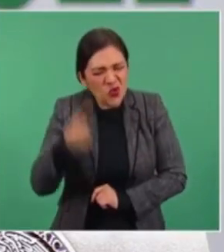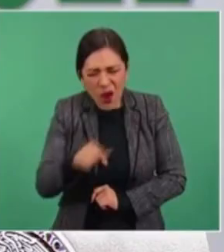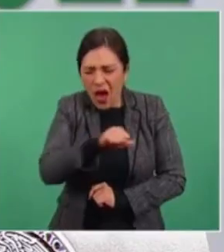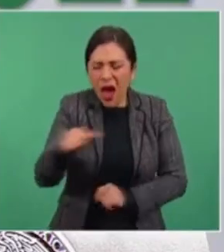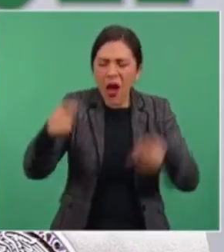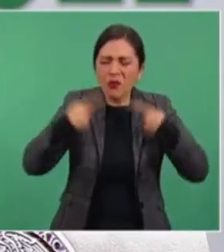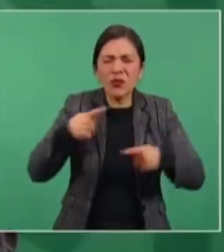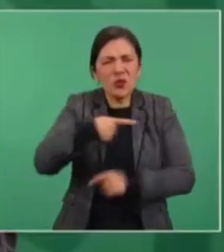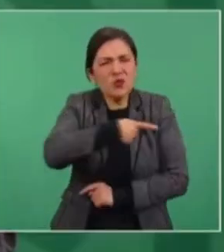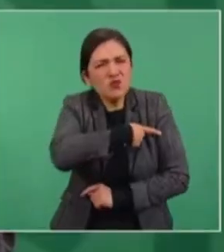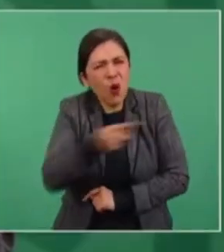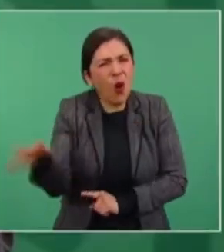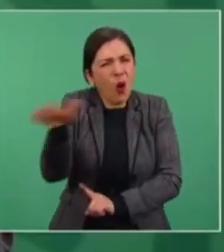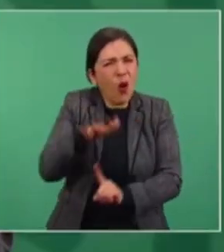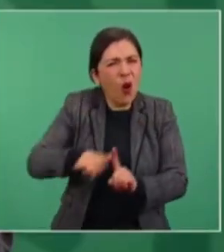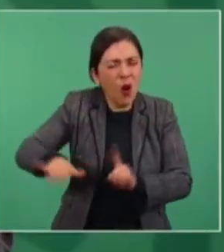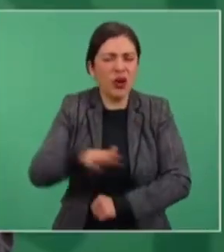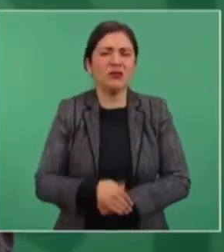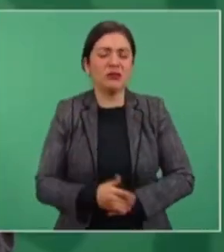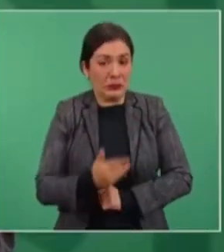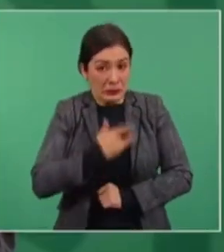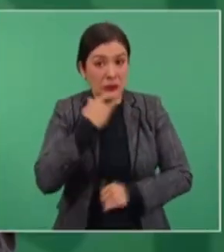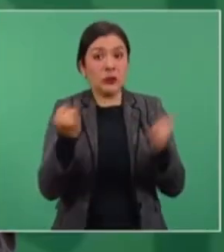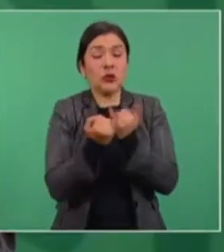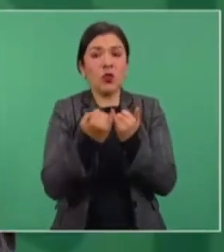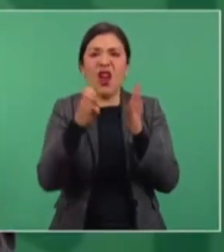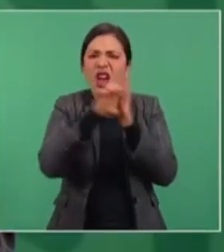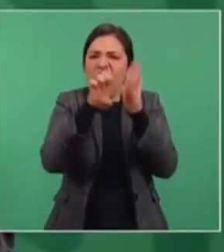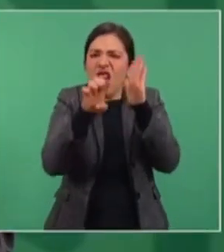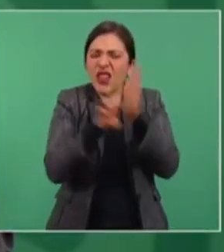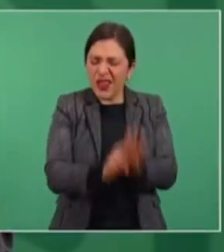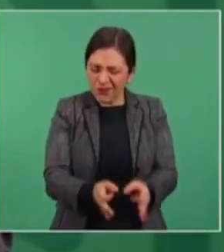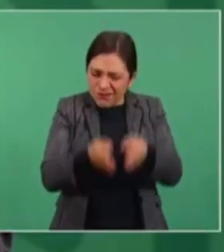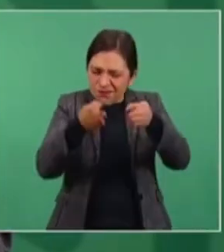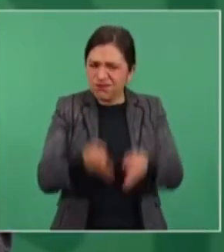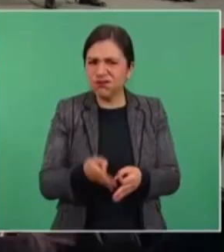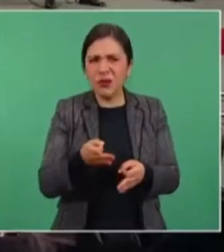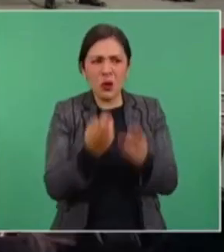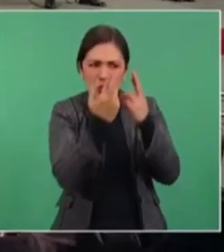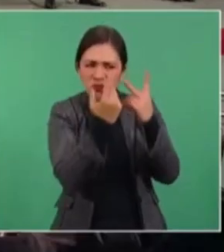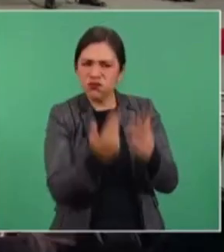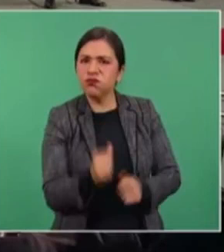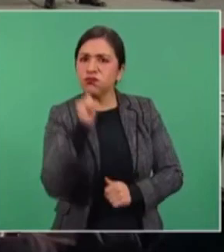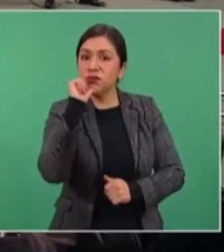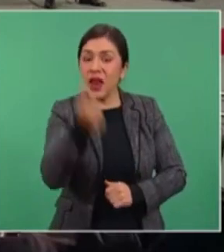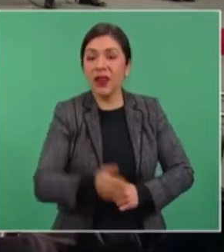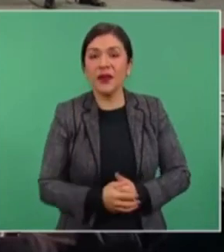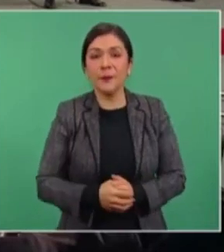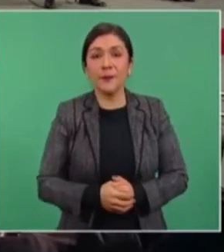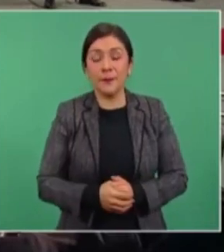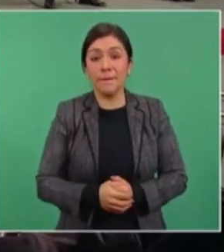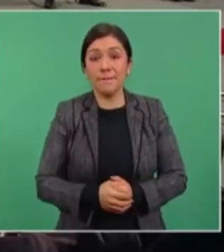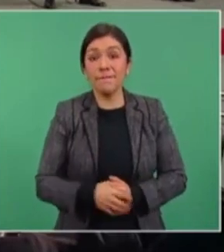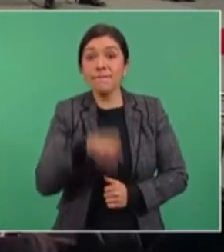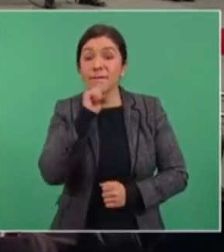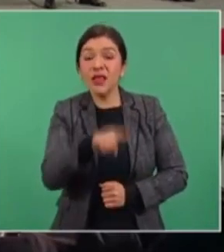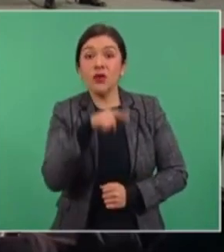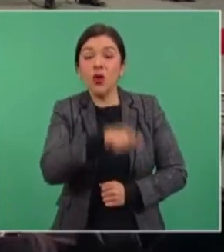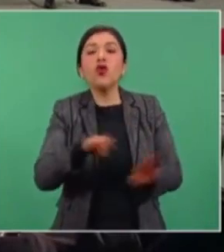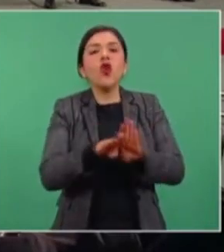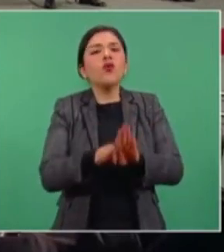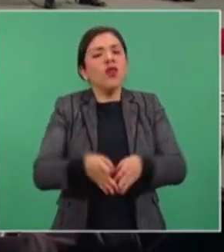y con una ética profesional y personal sin cuarteaduras, con todos esos ropajes de los que el ingeniero nunca se debe